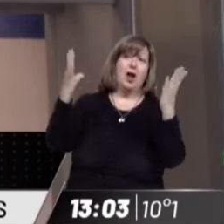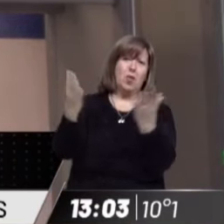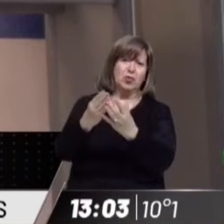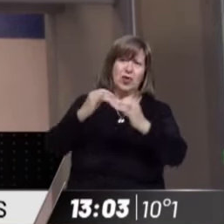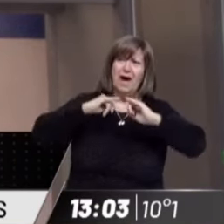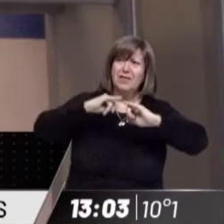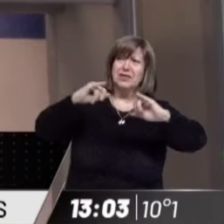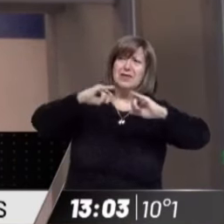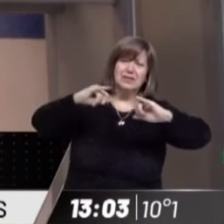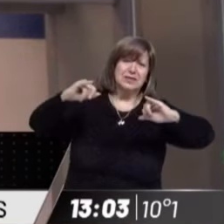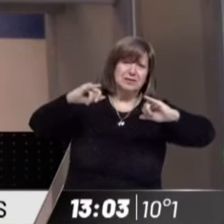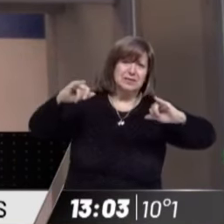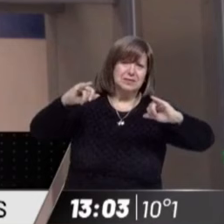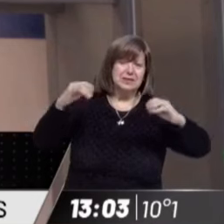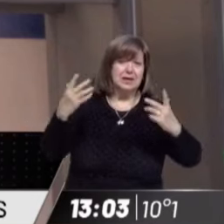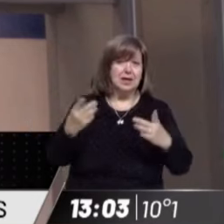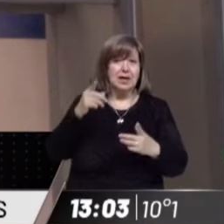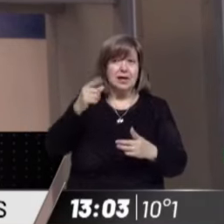Es decir,